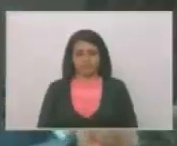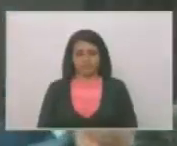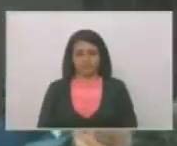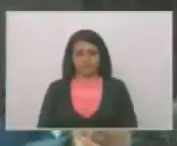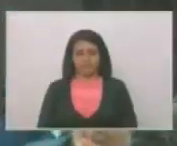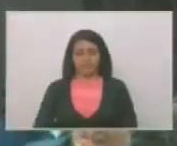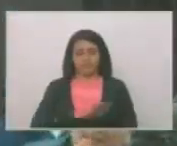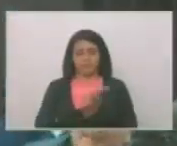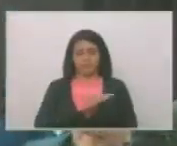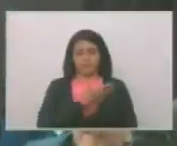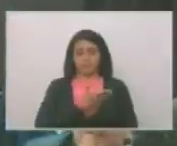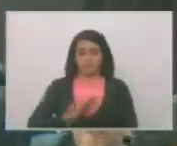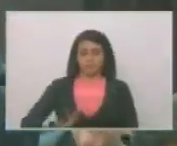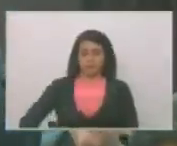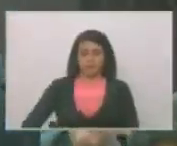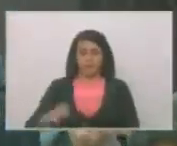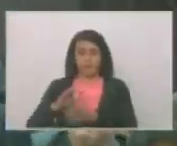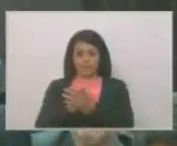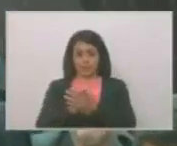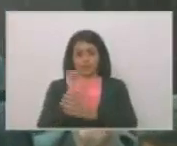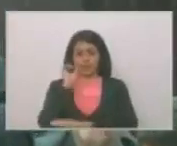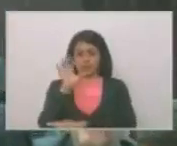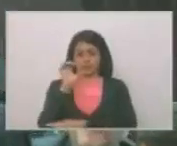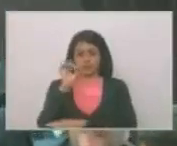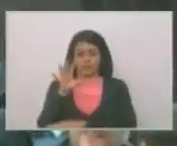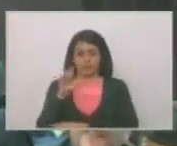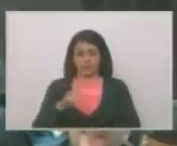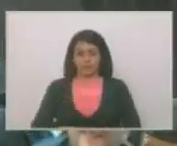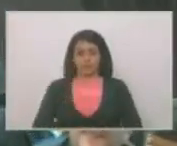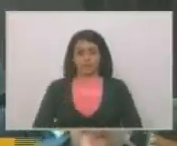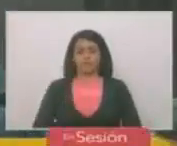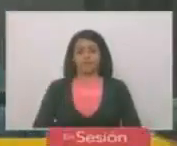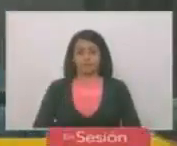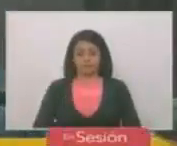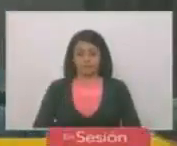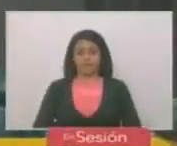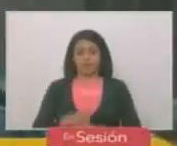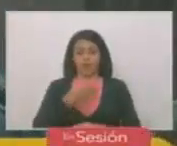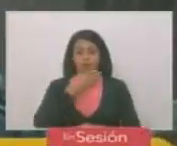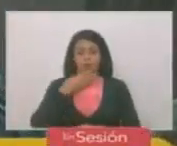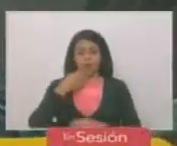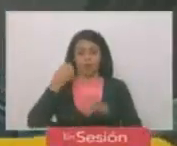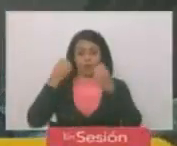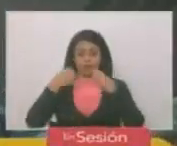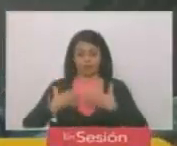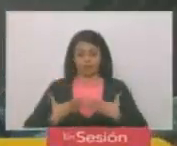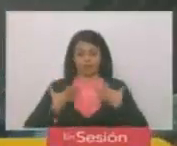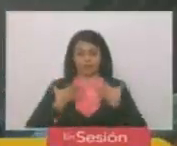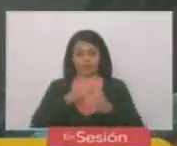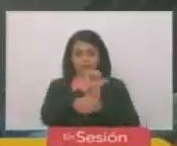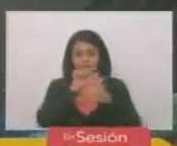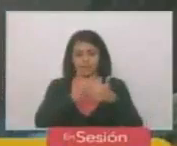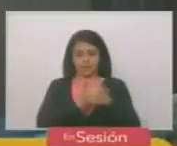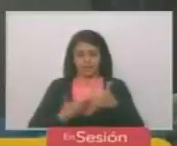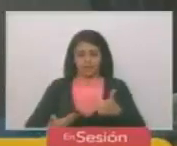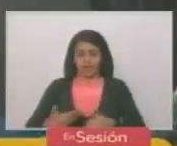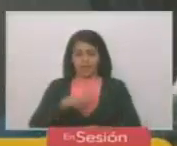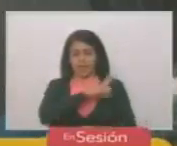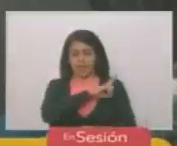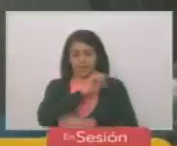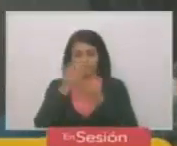Señor presidente, colega parlamentario, me lleno de esa misma juventud de nuestra vicepresidenta que fue la jefa de